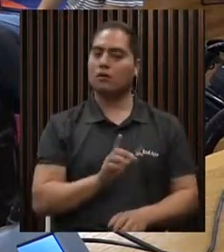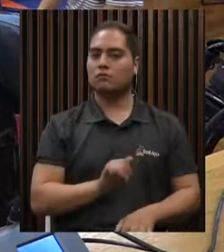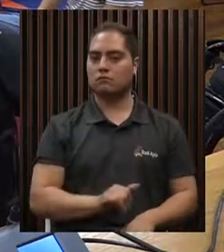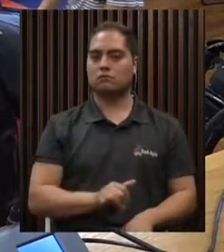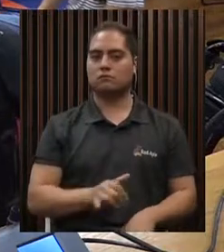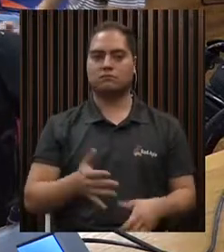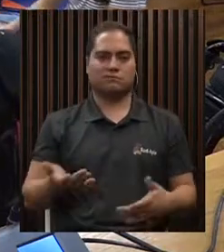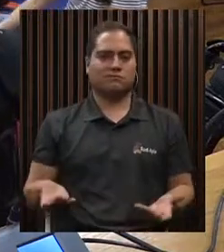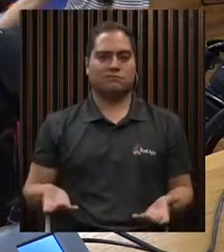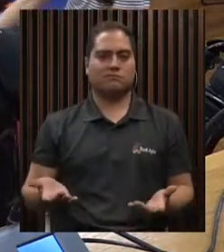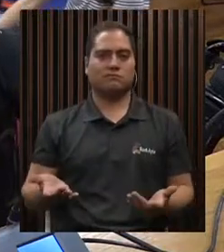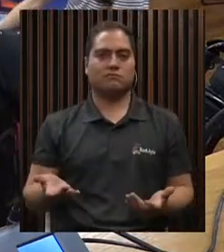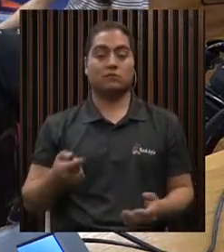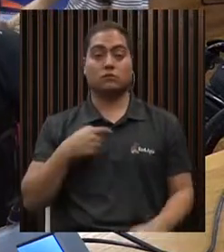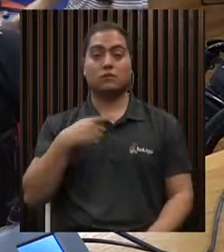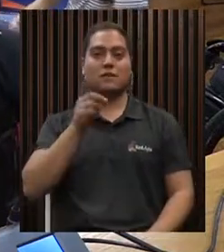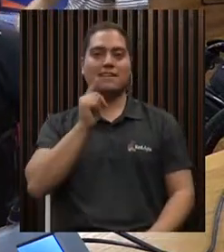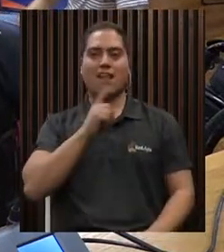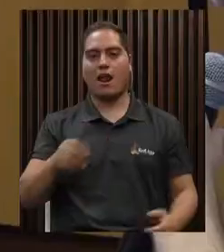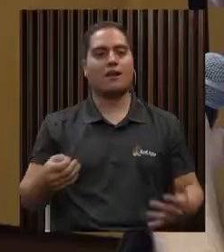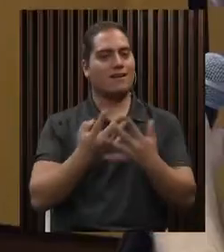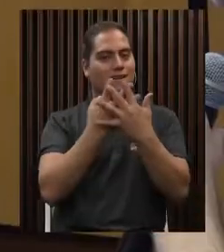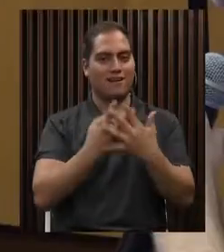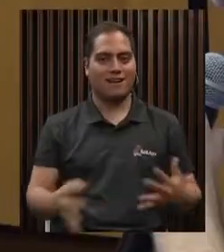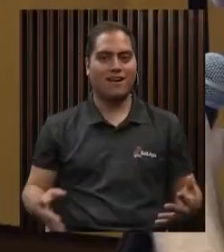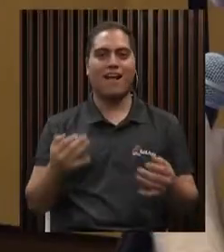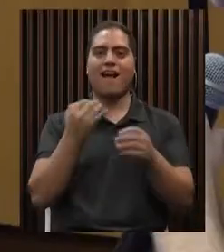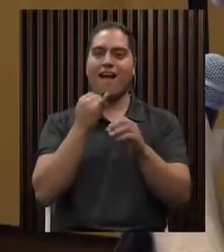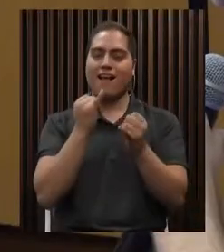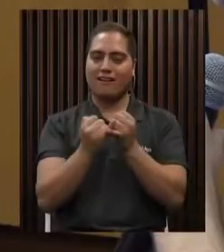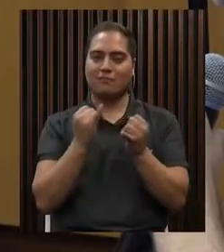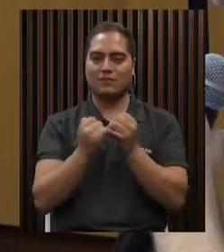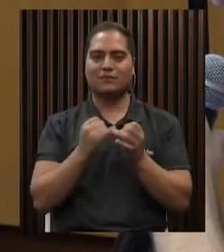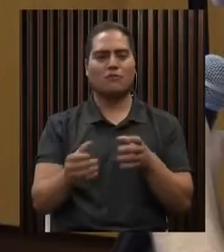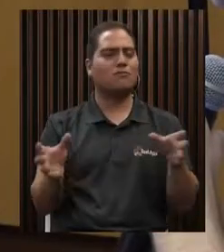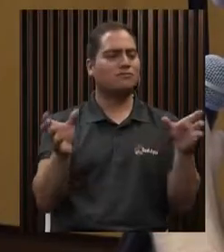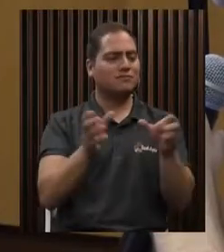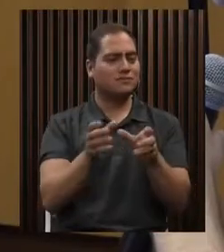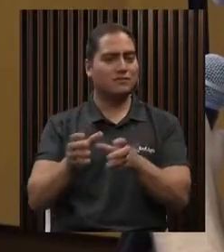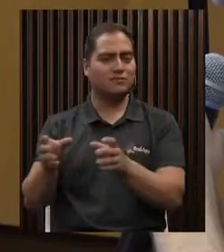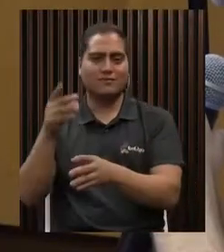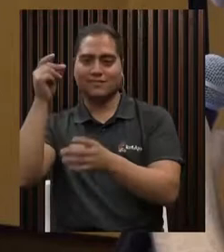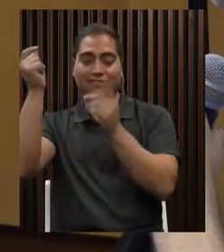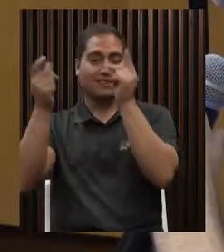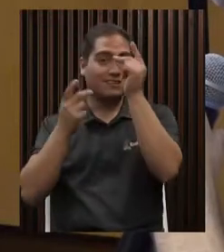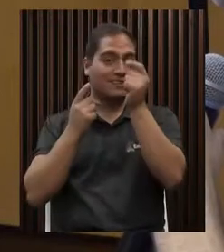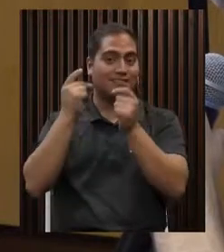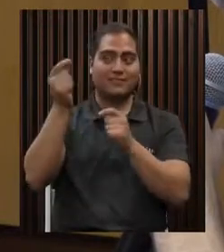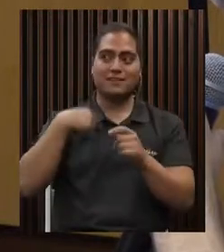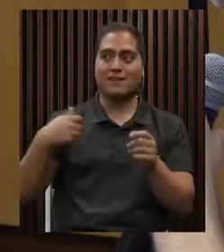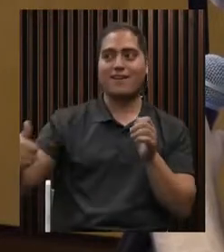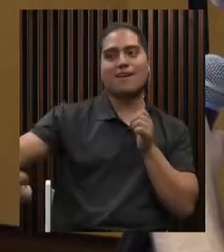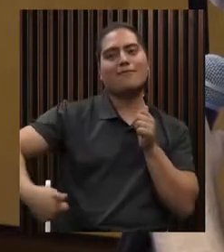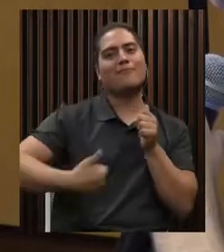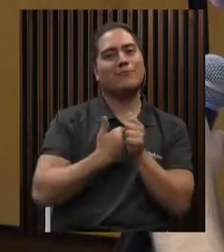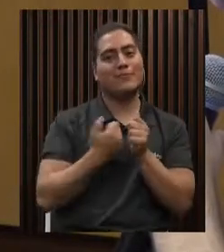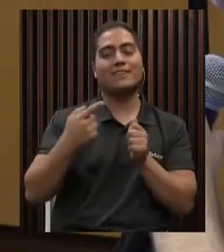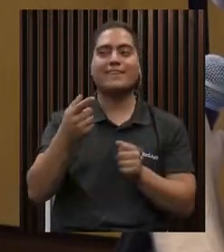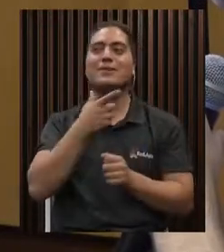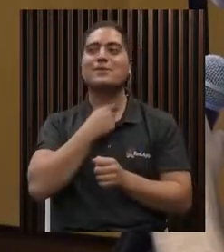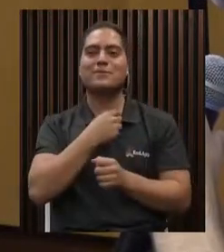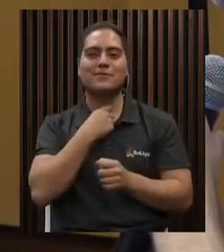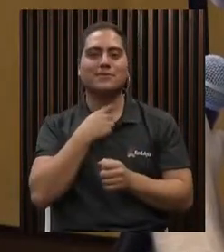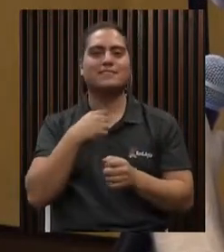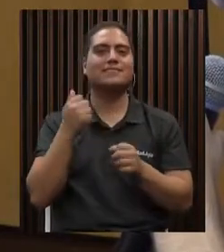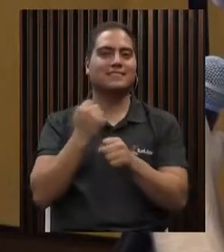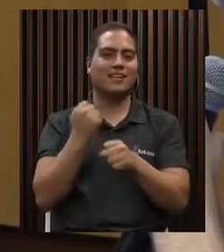Afortunadamente tenía una red bastante sólida de amigos y de organizaciones de creativas que quisieron trabajar conmigo para mostrarme